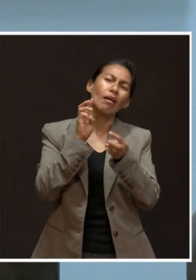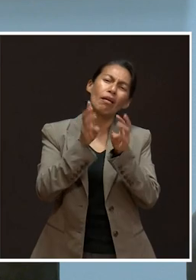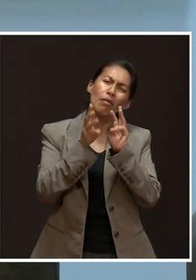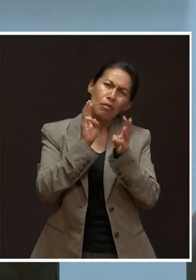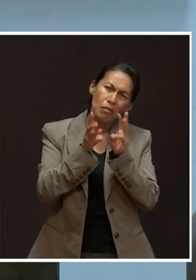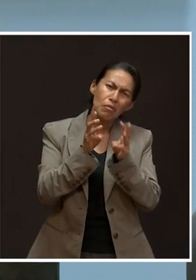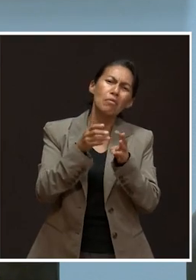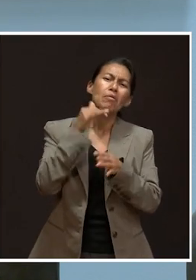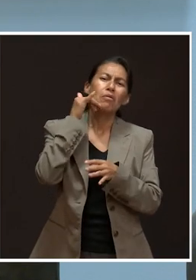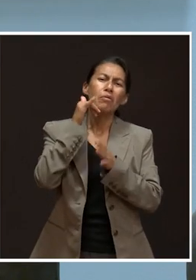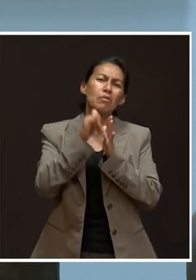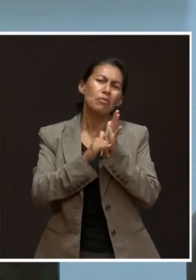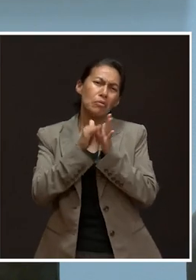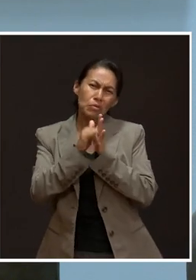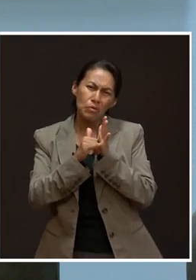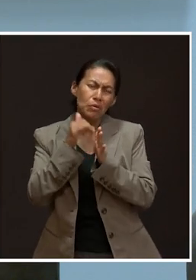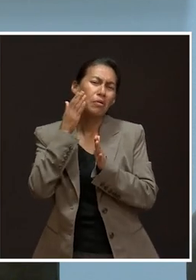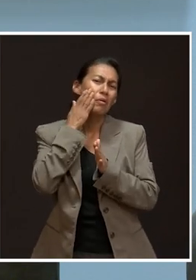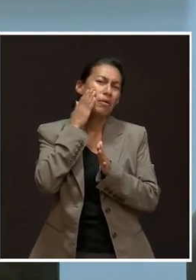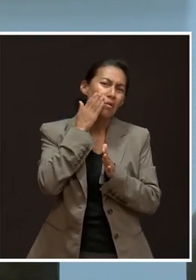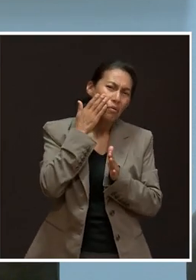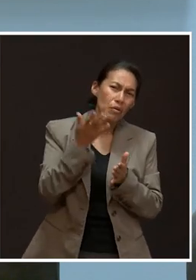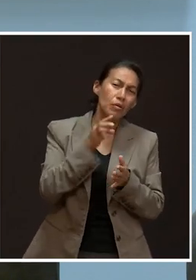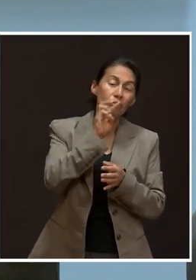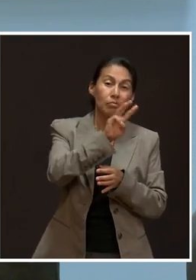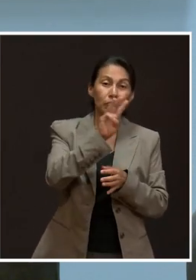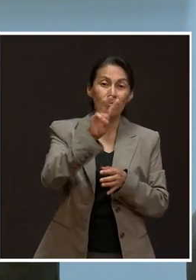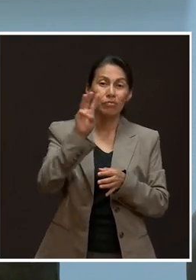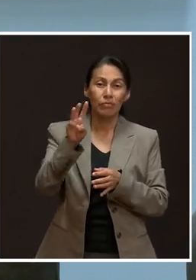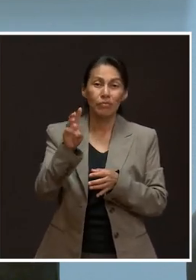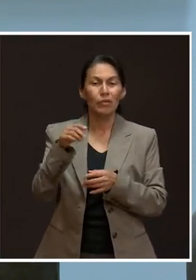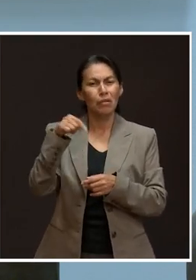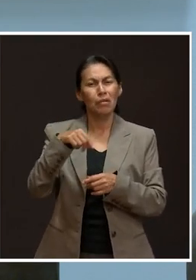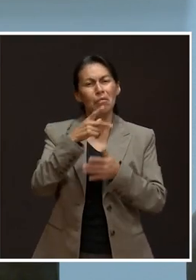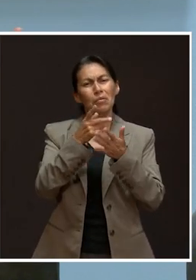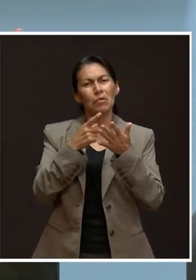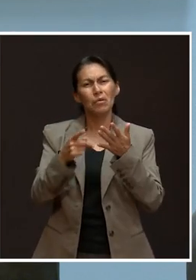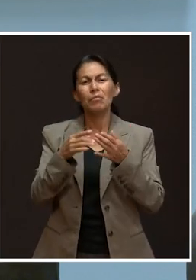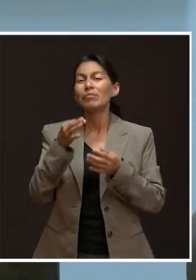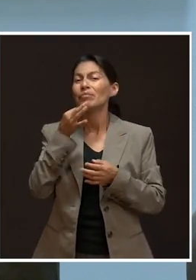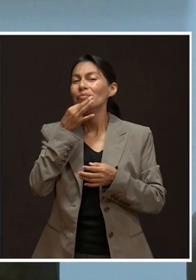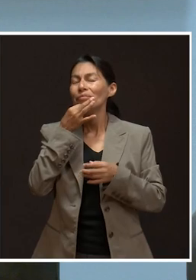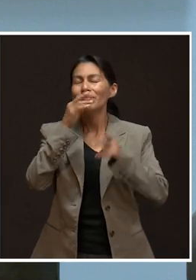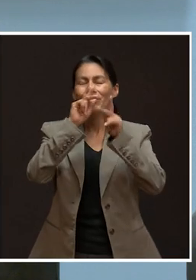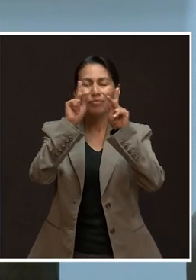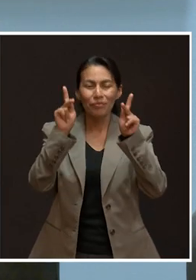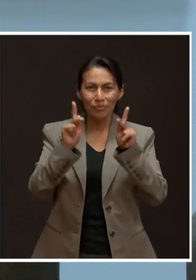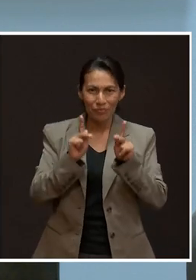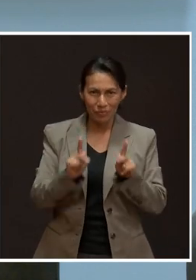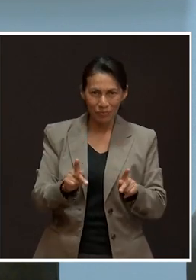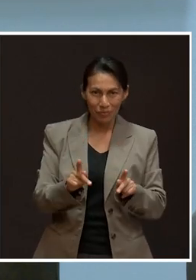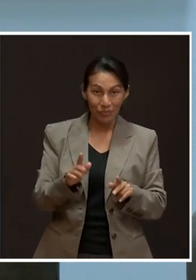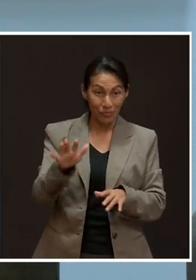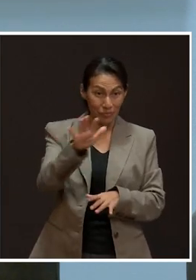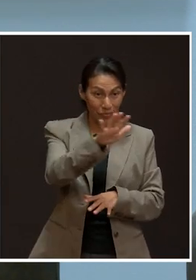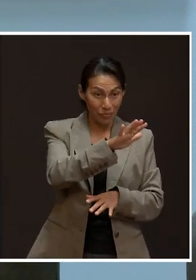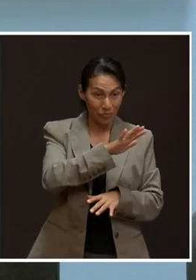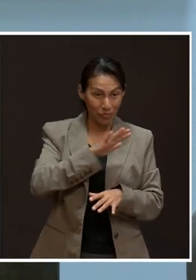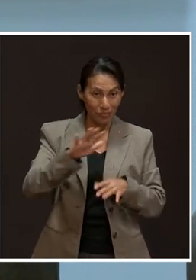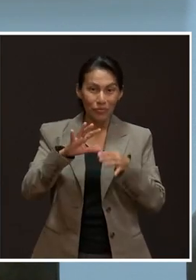de las plataformas del programa Un Momento de Paz. Y nos unimos todos porque